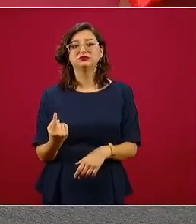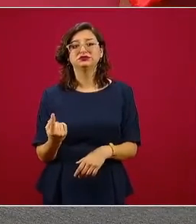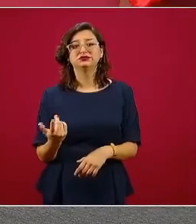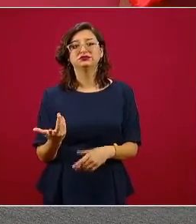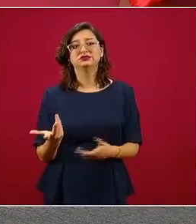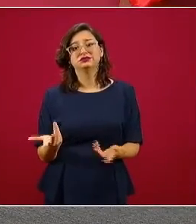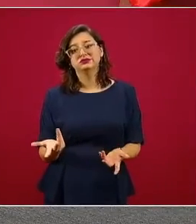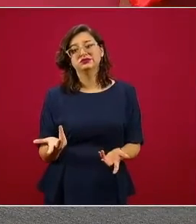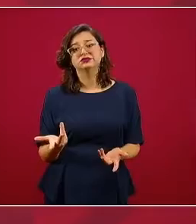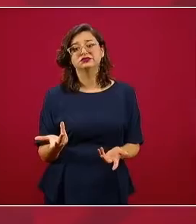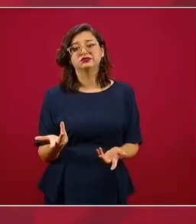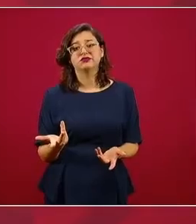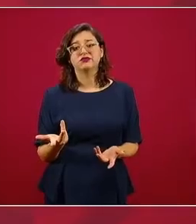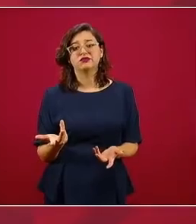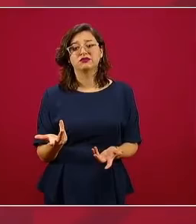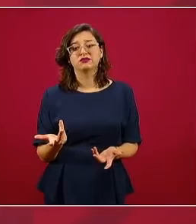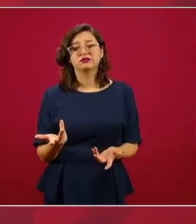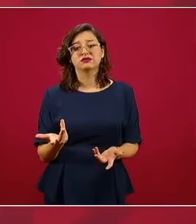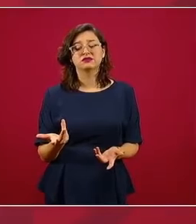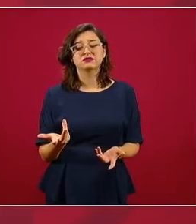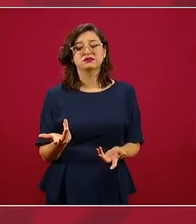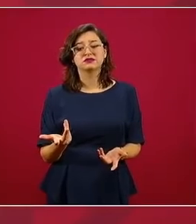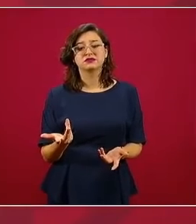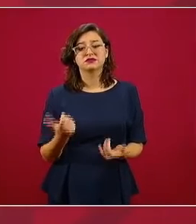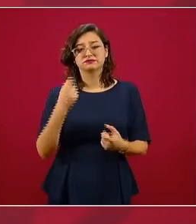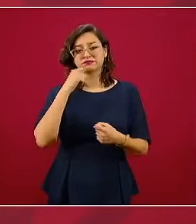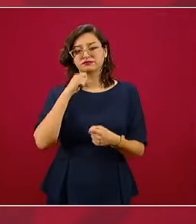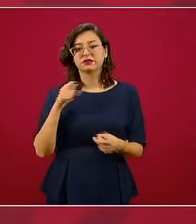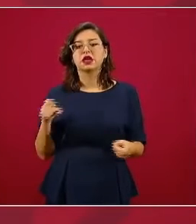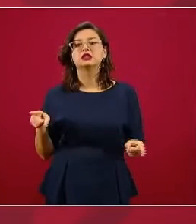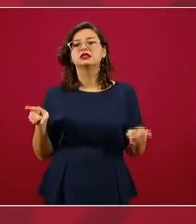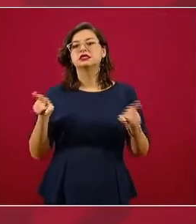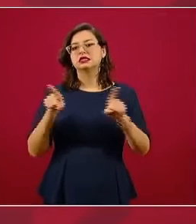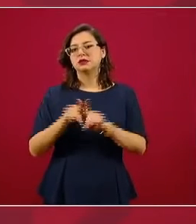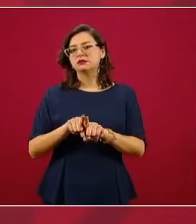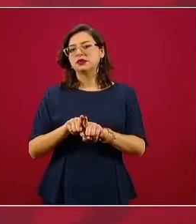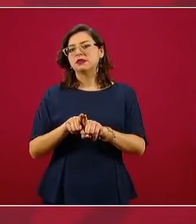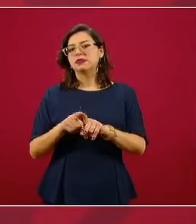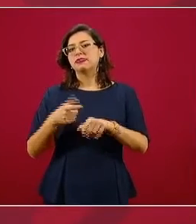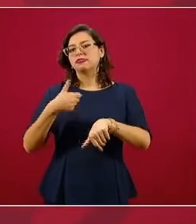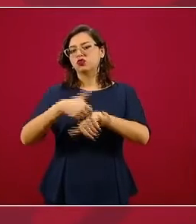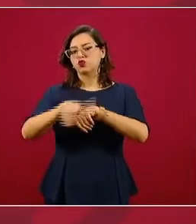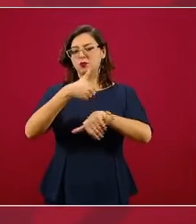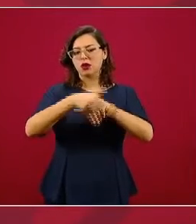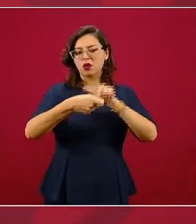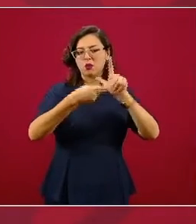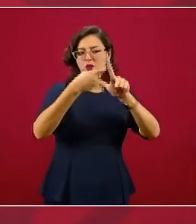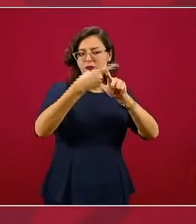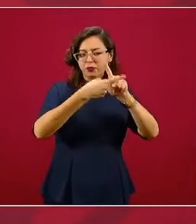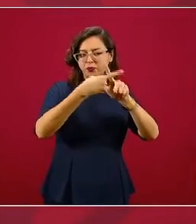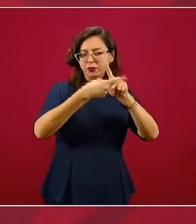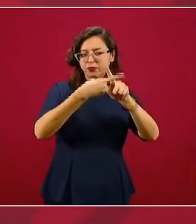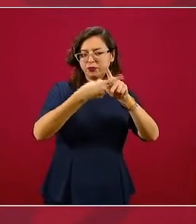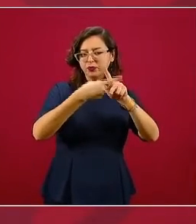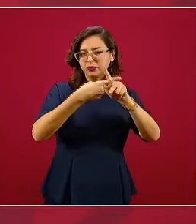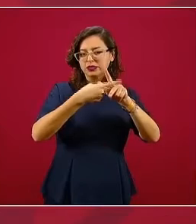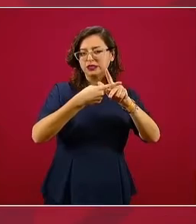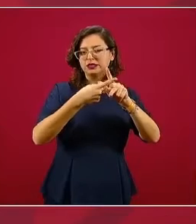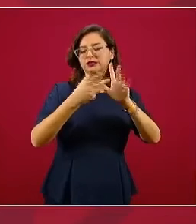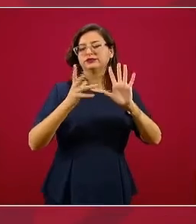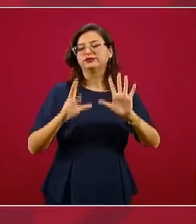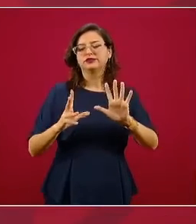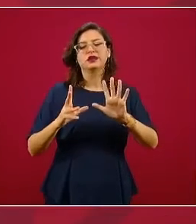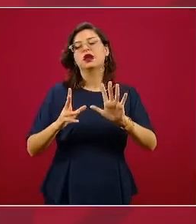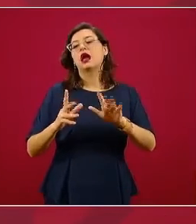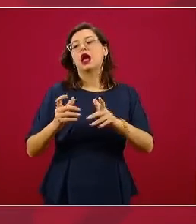un ajuste que se hace a partir del procedimiento médico para saber